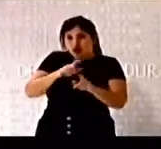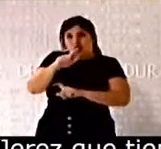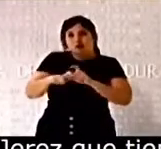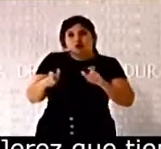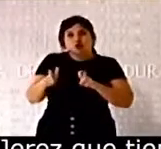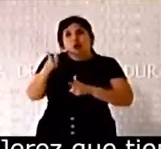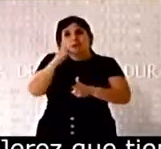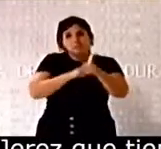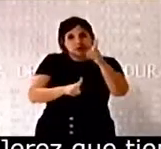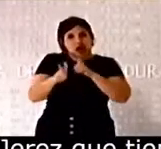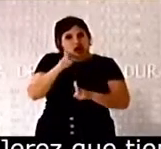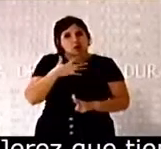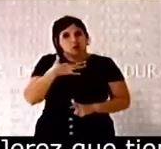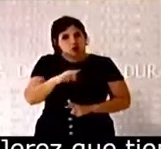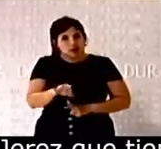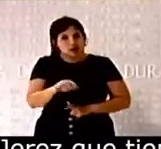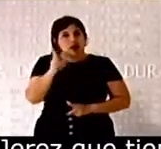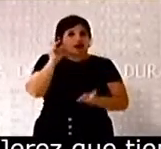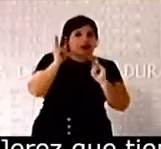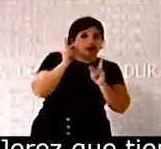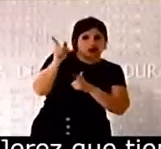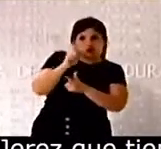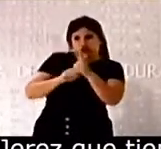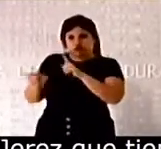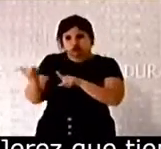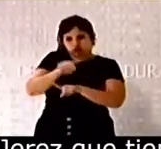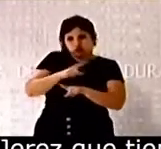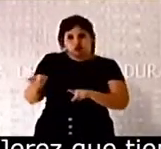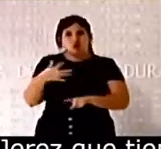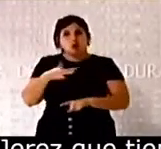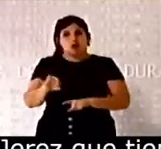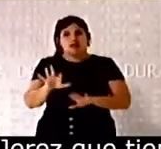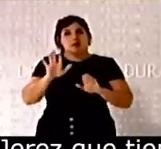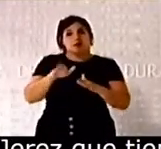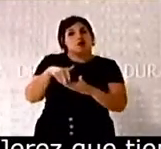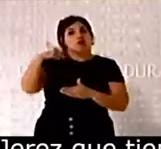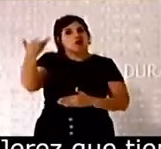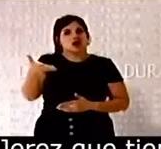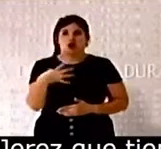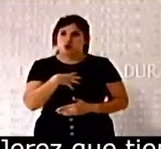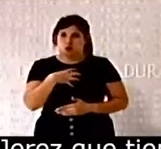de Jerez a esas pedanías, pero no se puede salir del término municipal.